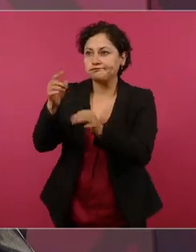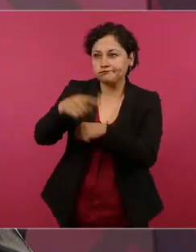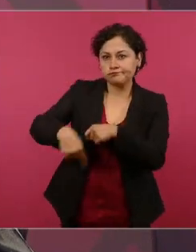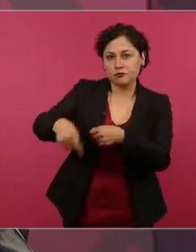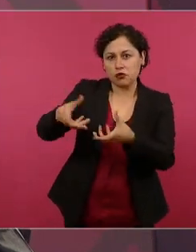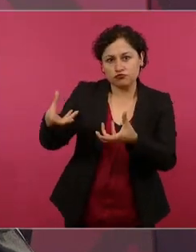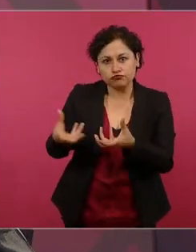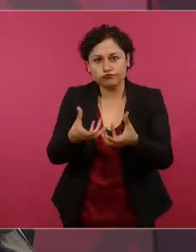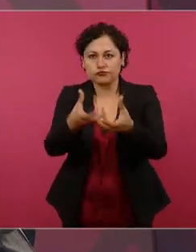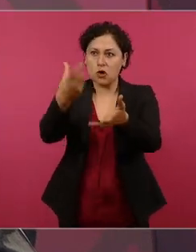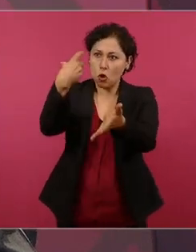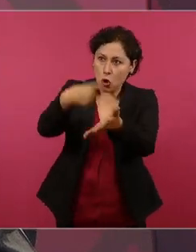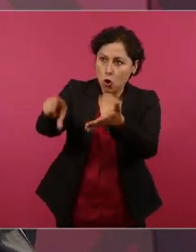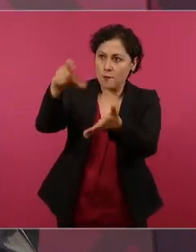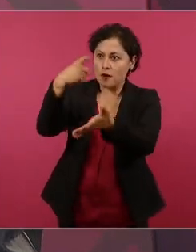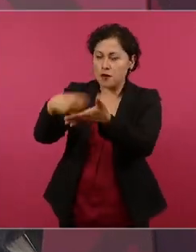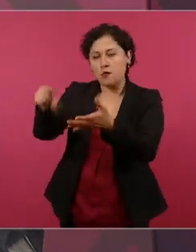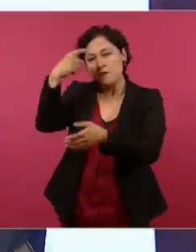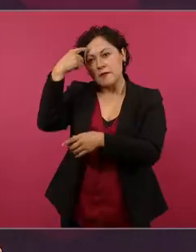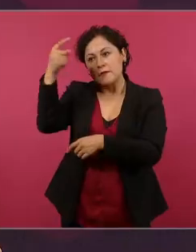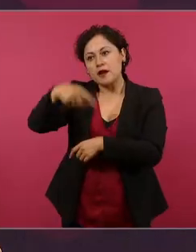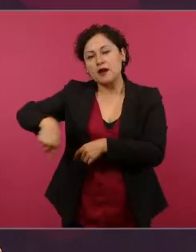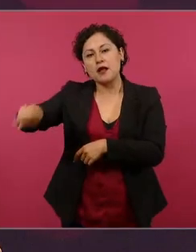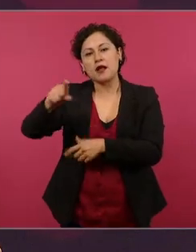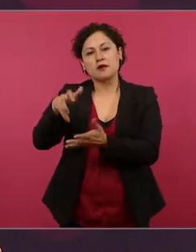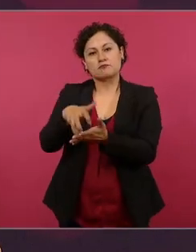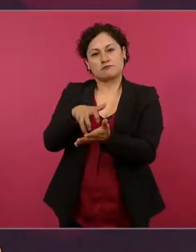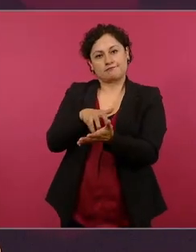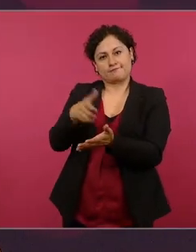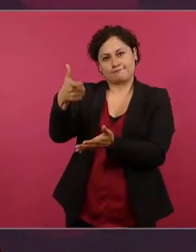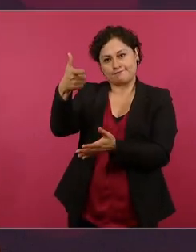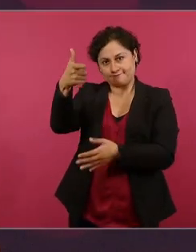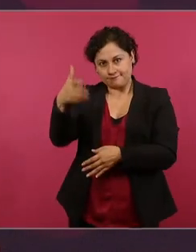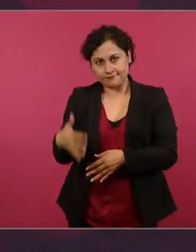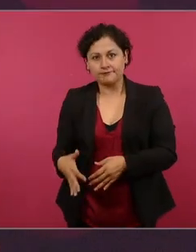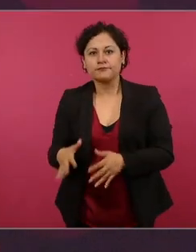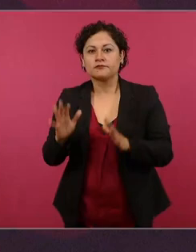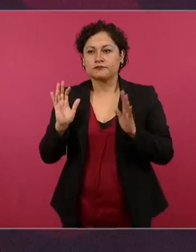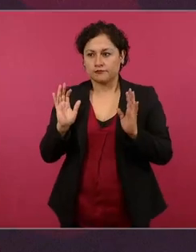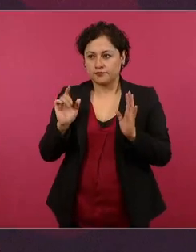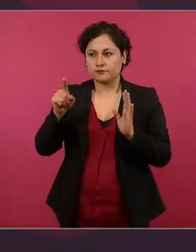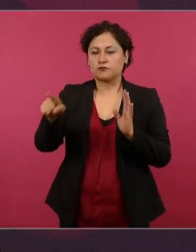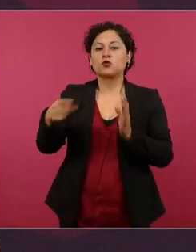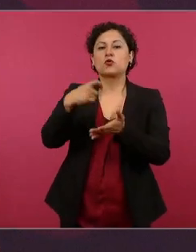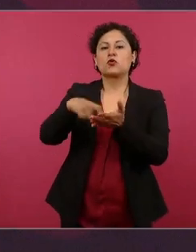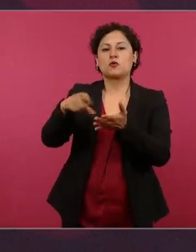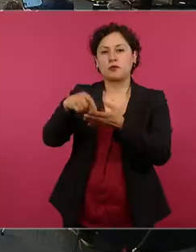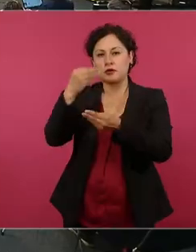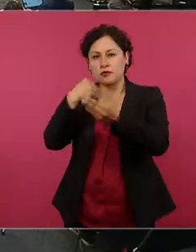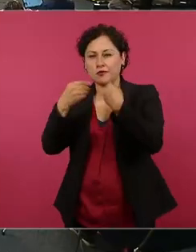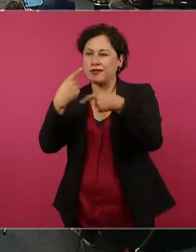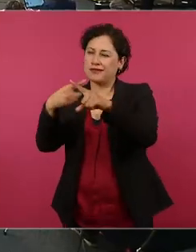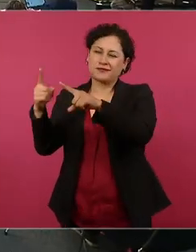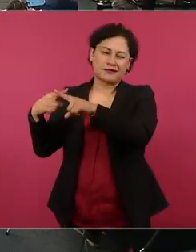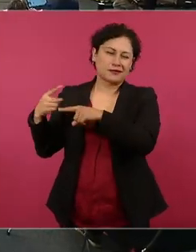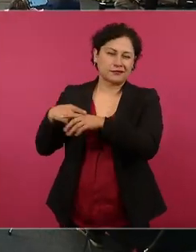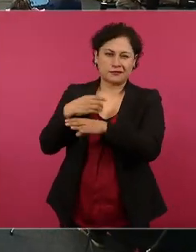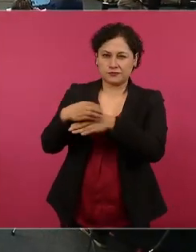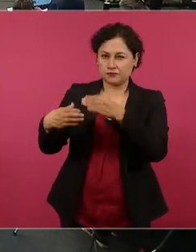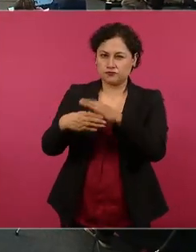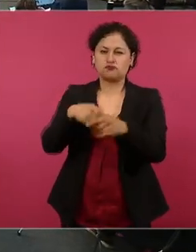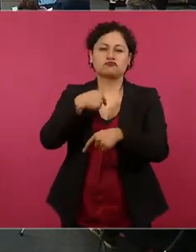para que les costaran menos sus alimentos y otras cosas.